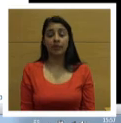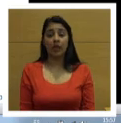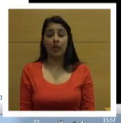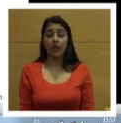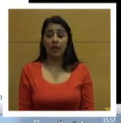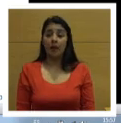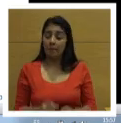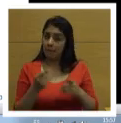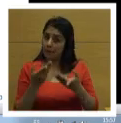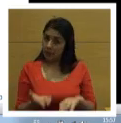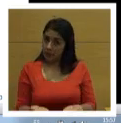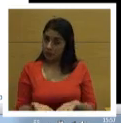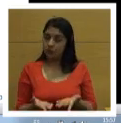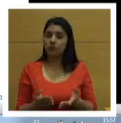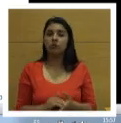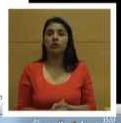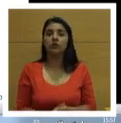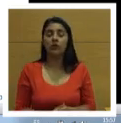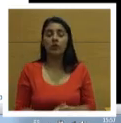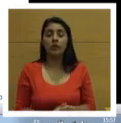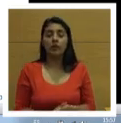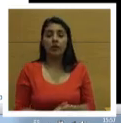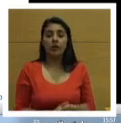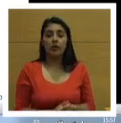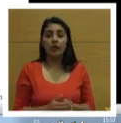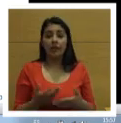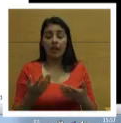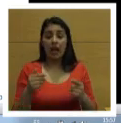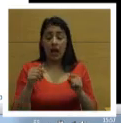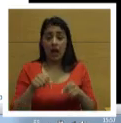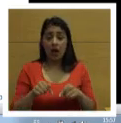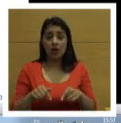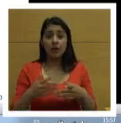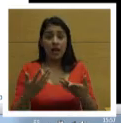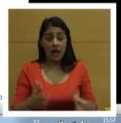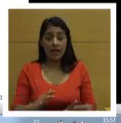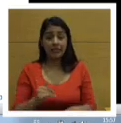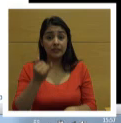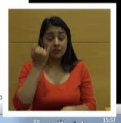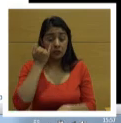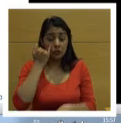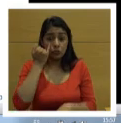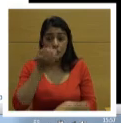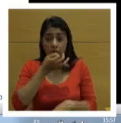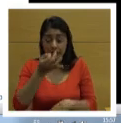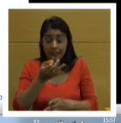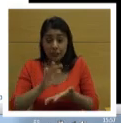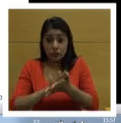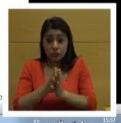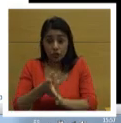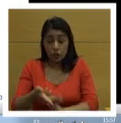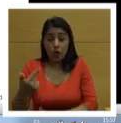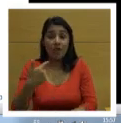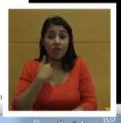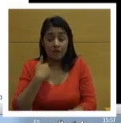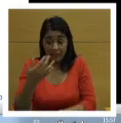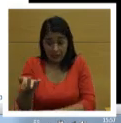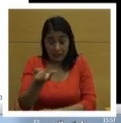tal efecto, en la medida que la estructura institucional está instalada, la exposición de los hechos por parte de la